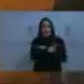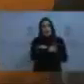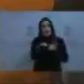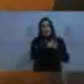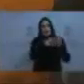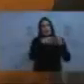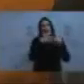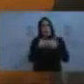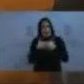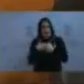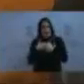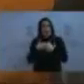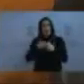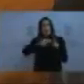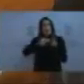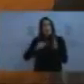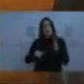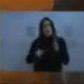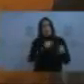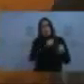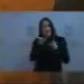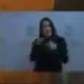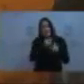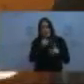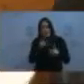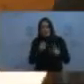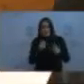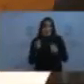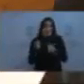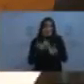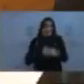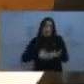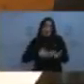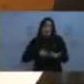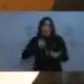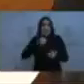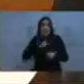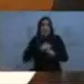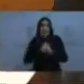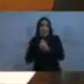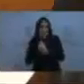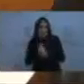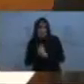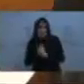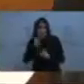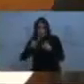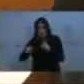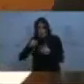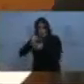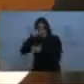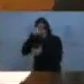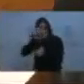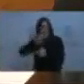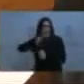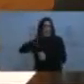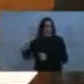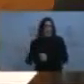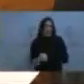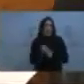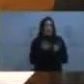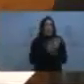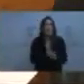tecnología, derivaciones hacia servicios que impliquen mayor comodidad en el transporte para el paciente y un largo etcétera. Por tanto, se restringe